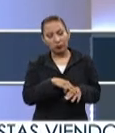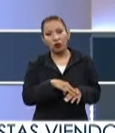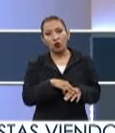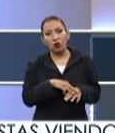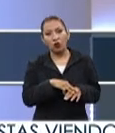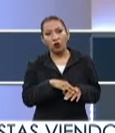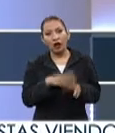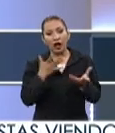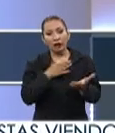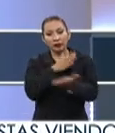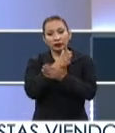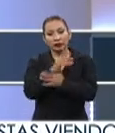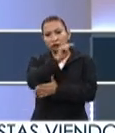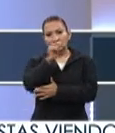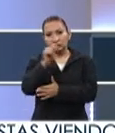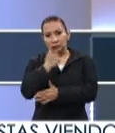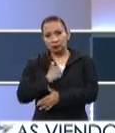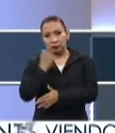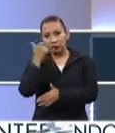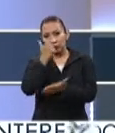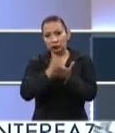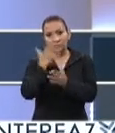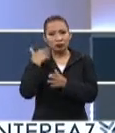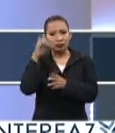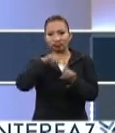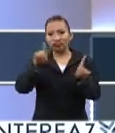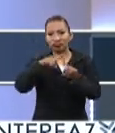grabada? Haber llegado a Toronto, a Canadá, una ciudad muy